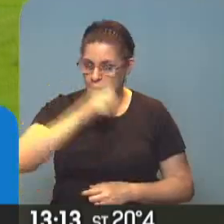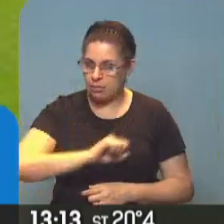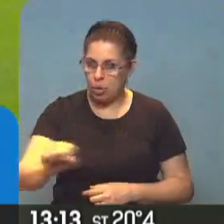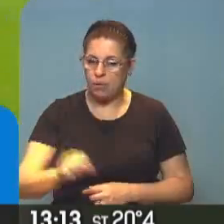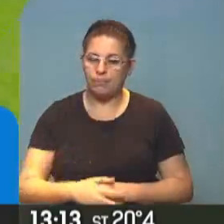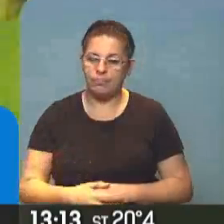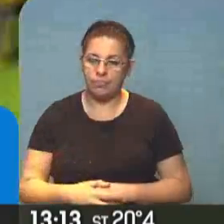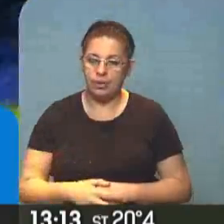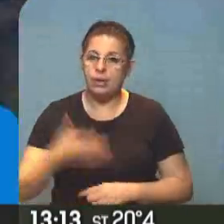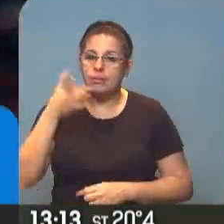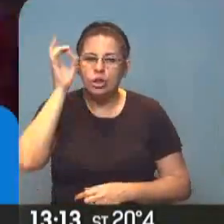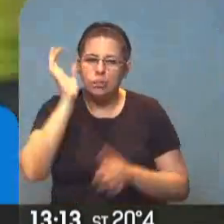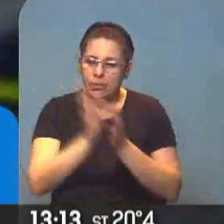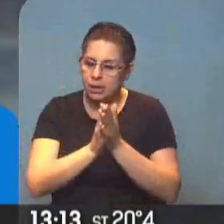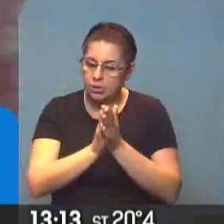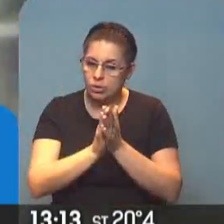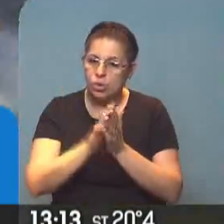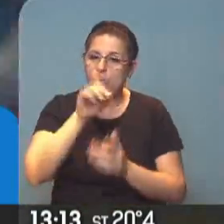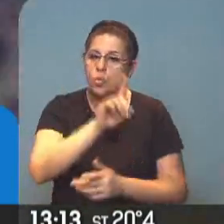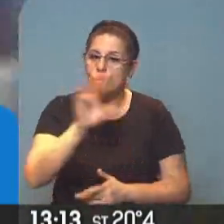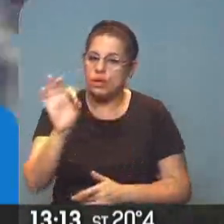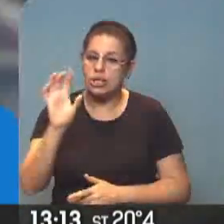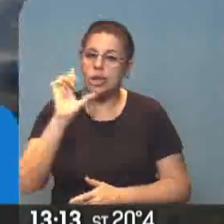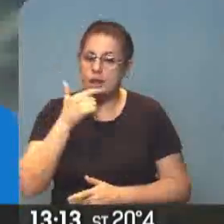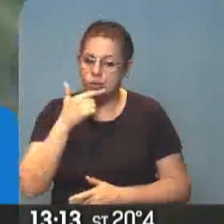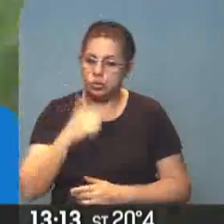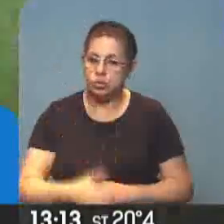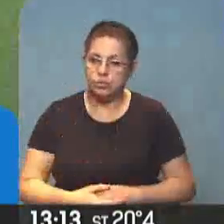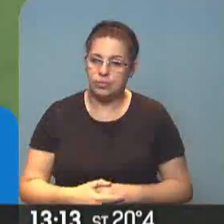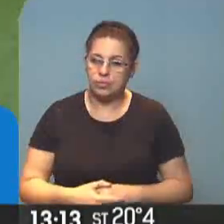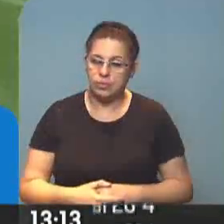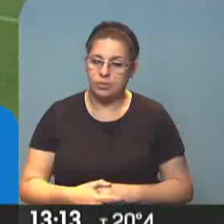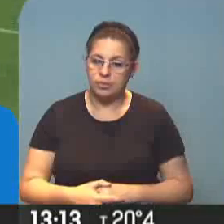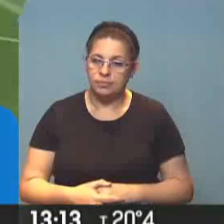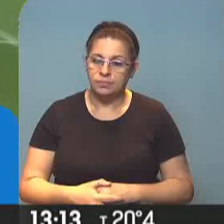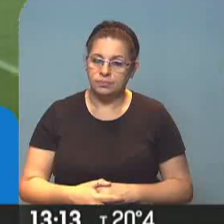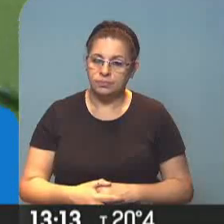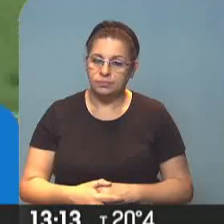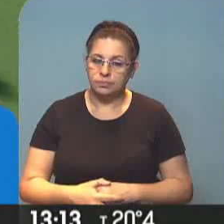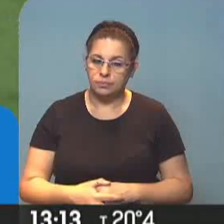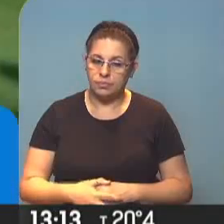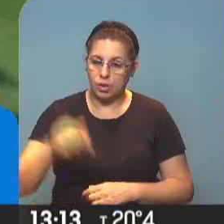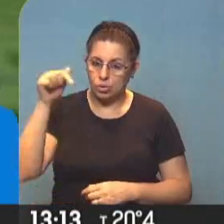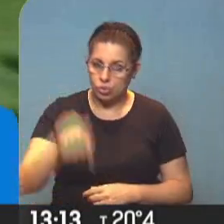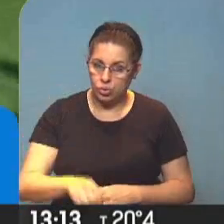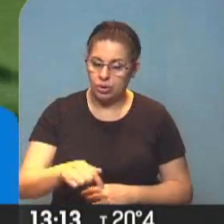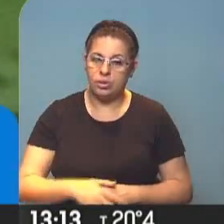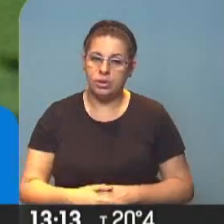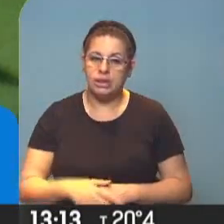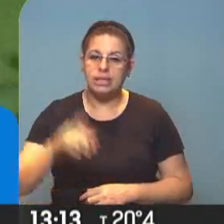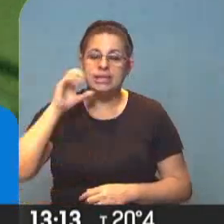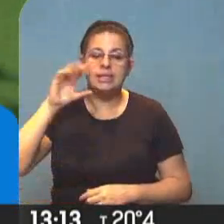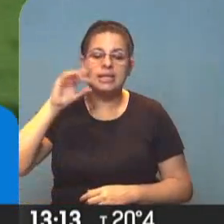minuto y pidió disculpas para el 1-0 de Lanús sobre el Rock. En el sur, Darío